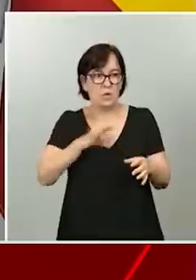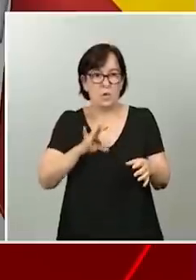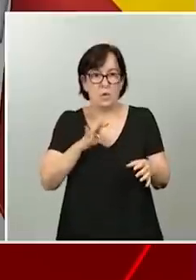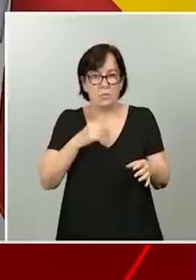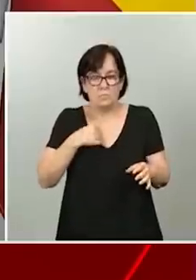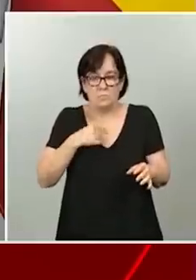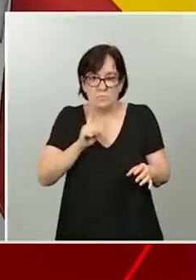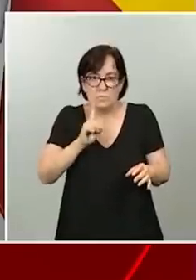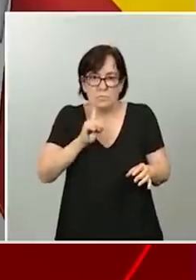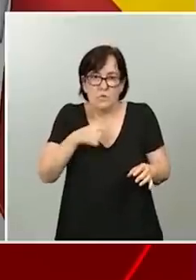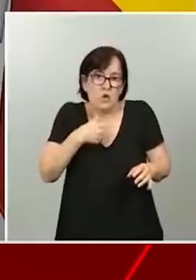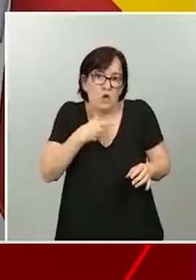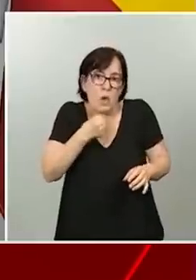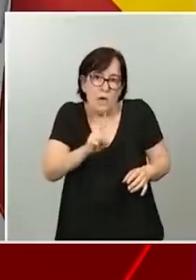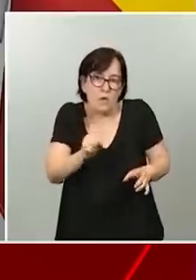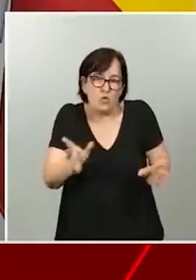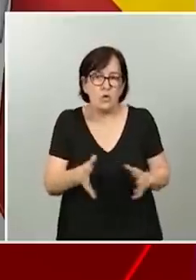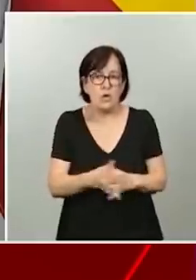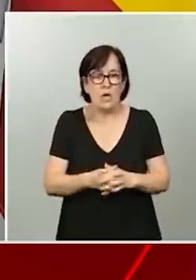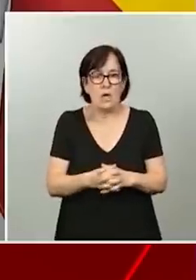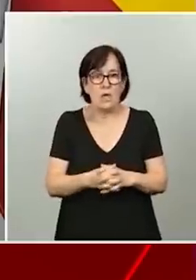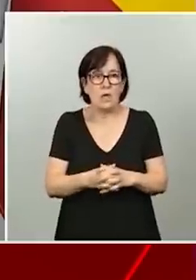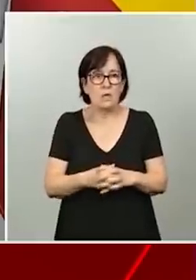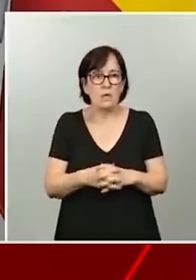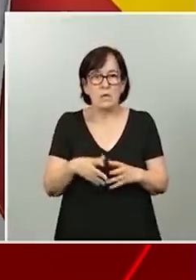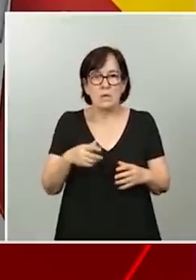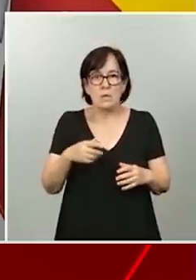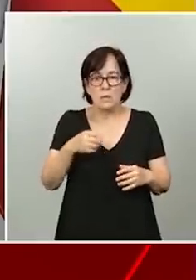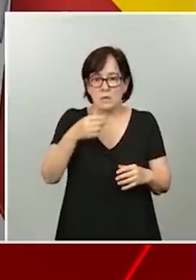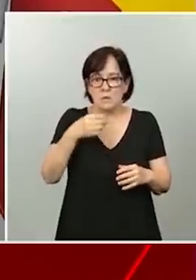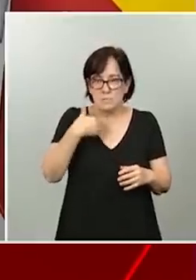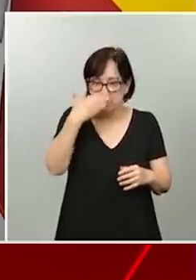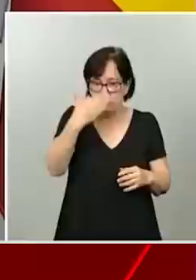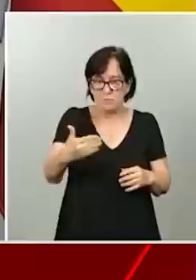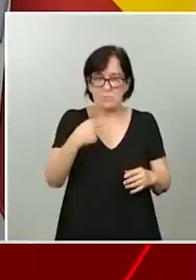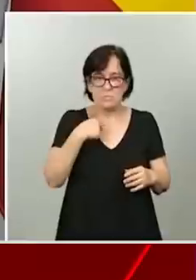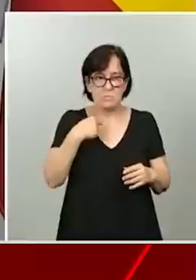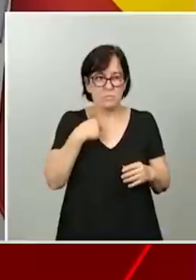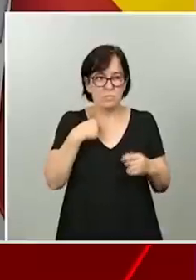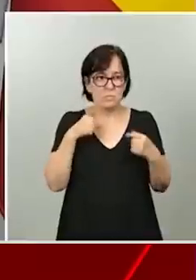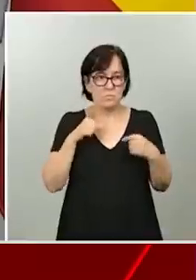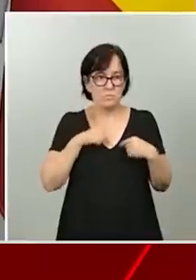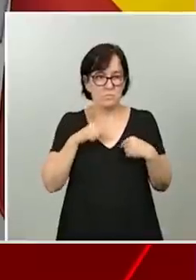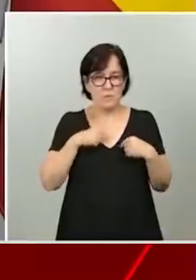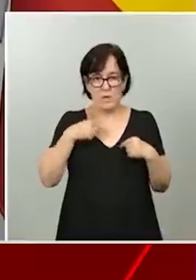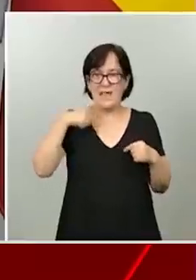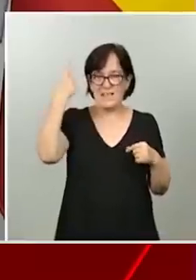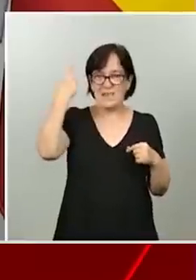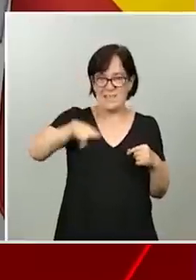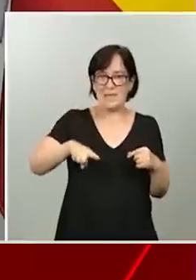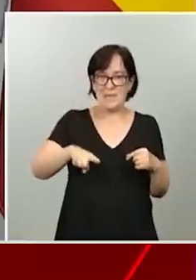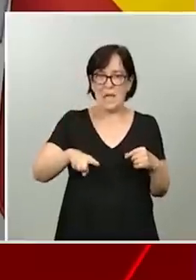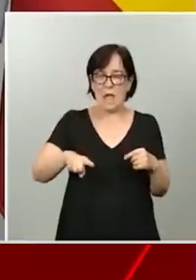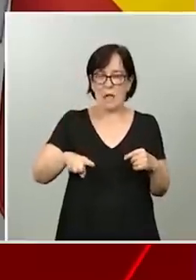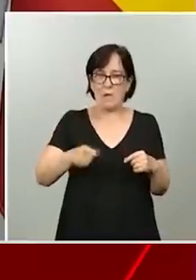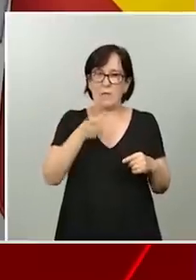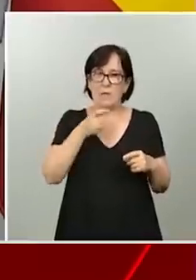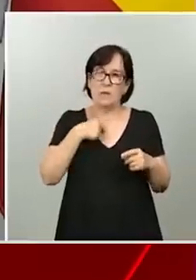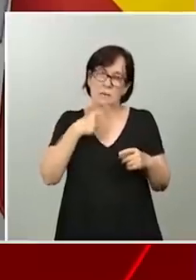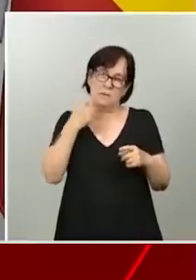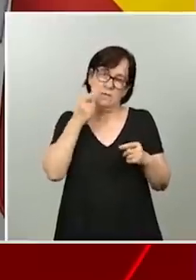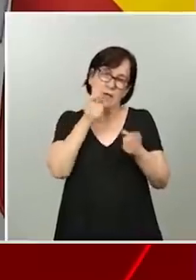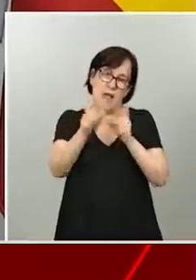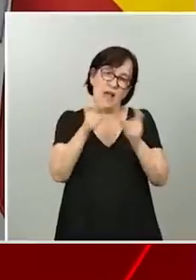le concede una entrevista o no, de forma que se puede premiar a determinados medios, ahora que él es el gran poderoso, es cuando él dice, no, no, ahora vamos a